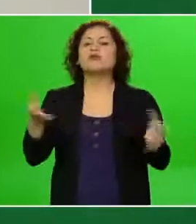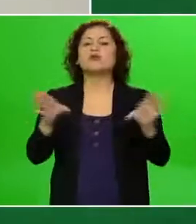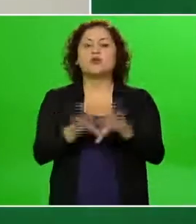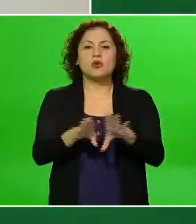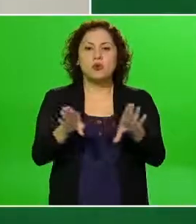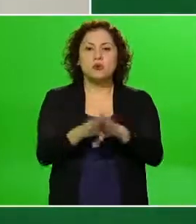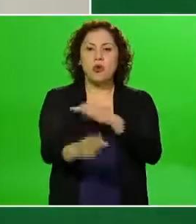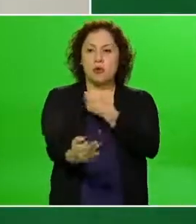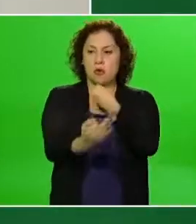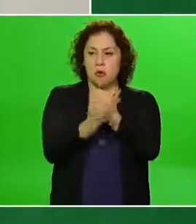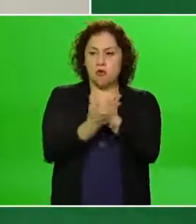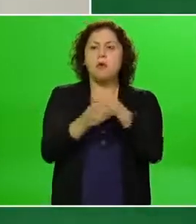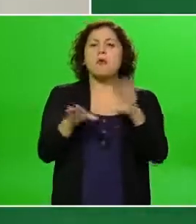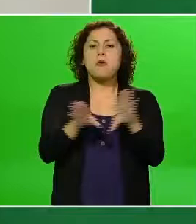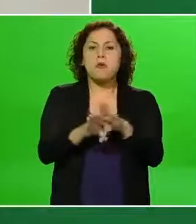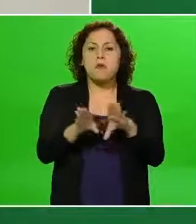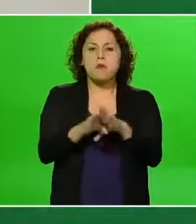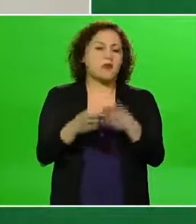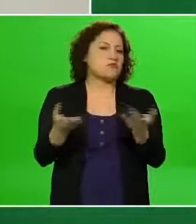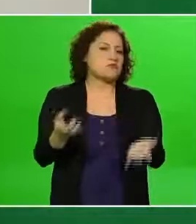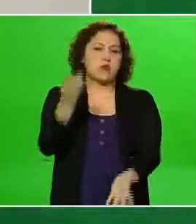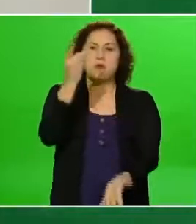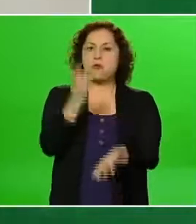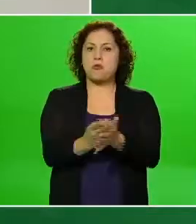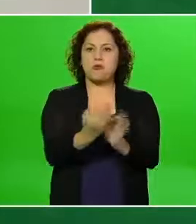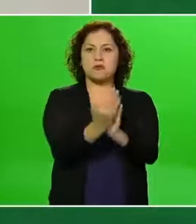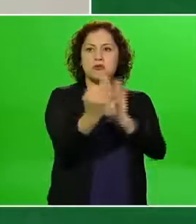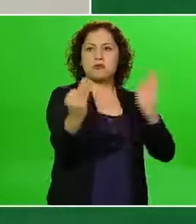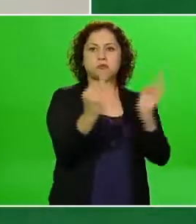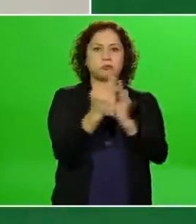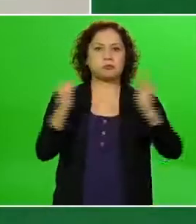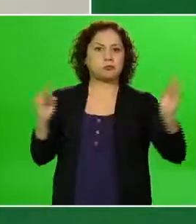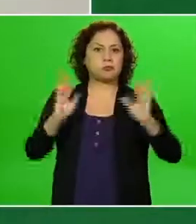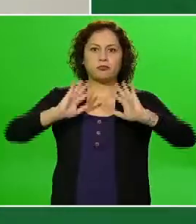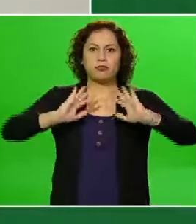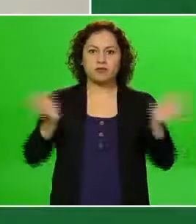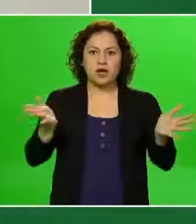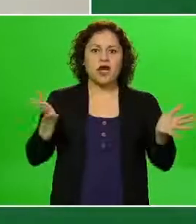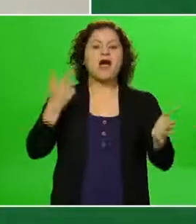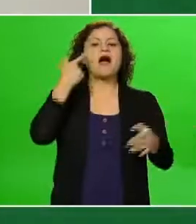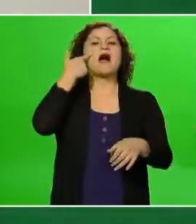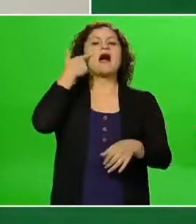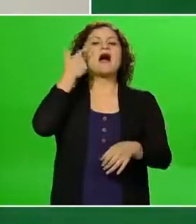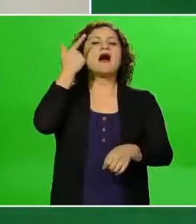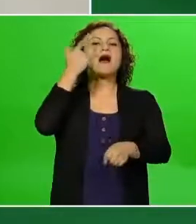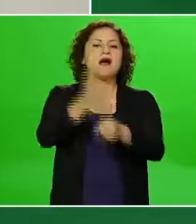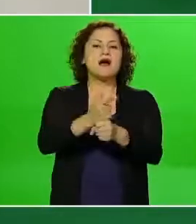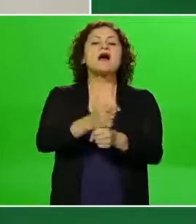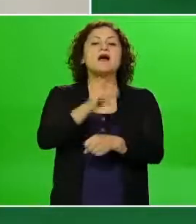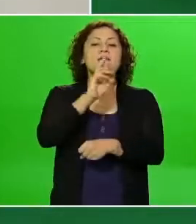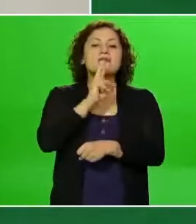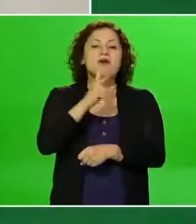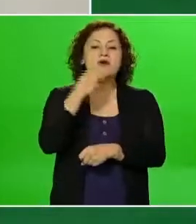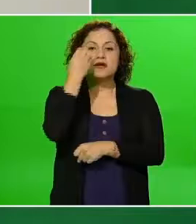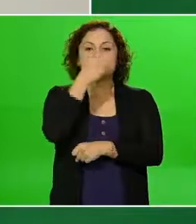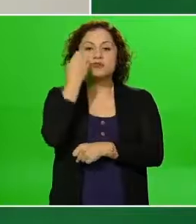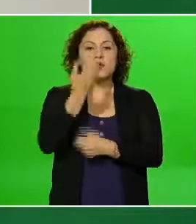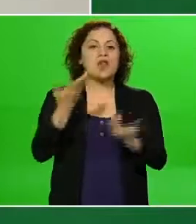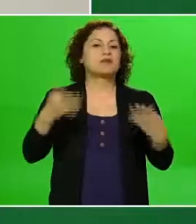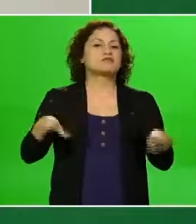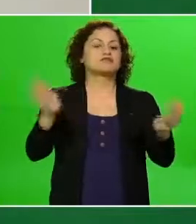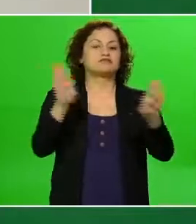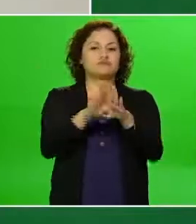protección más que la sana distancia. Pues entonces las clases fue uno de los primeros elementos que desde la Jornada Nacional de